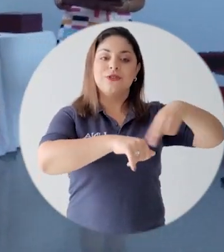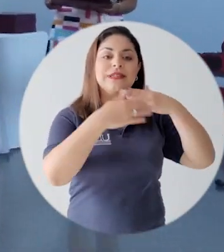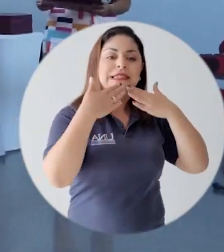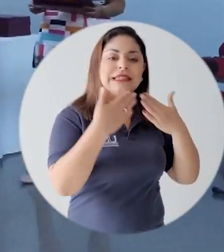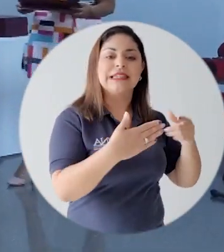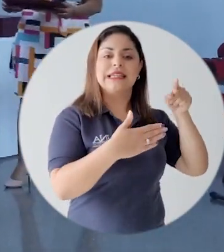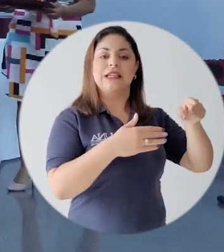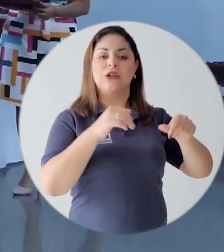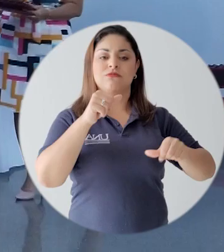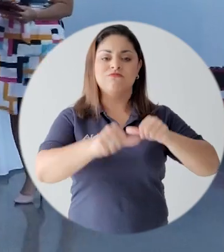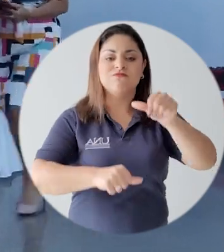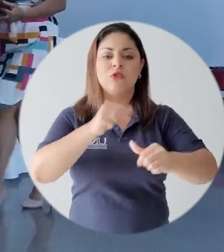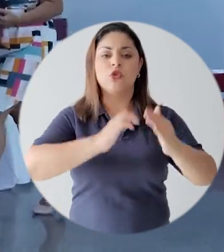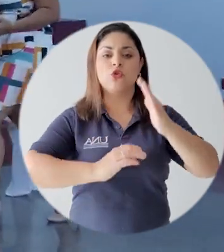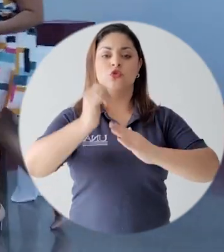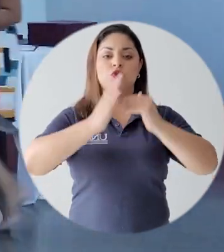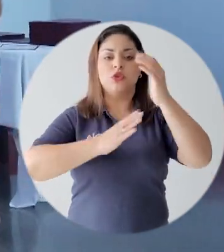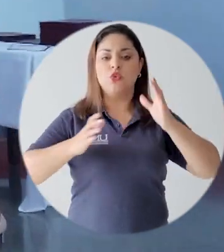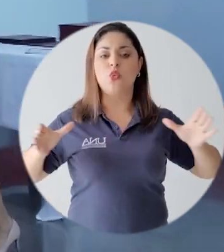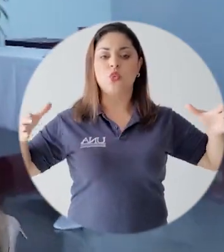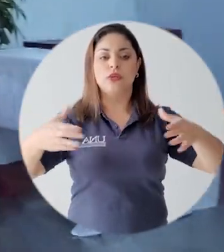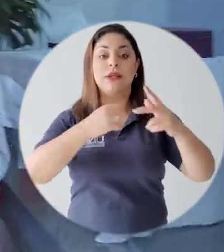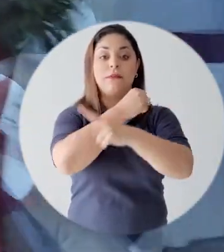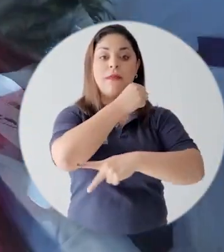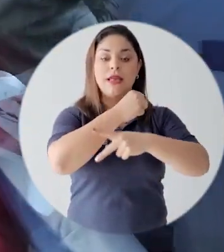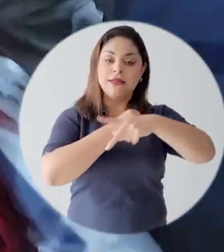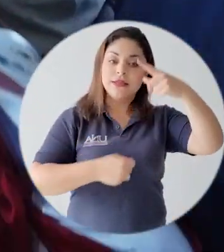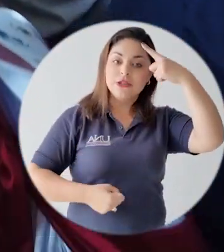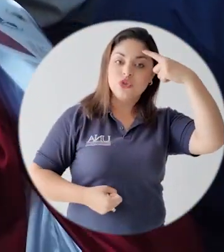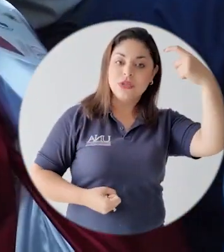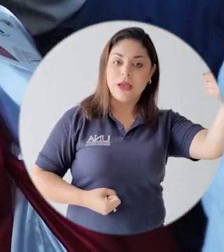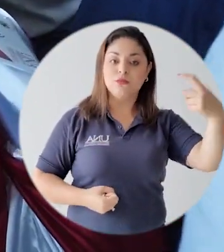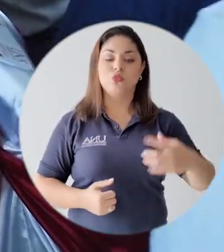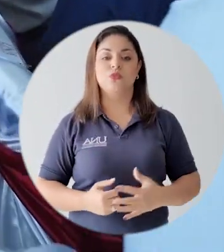Nacional construyendo con todos el país que soñamos ser.